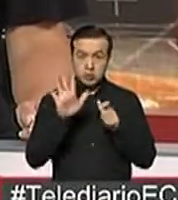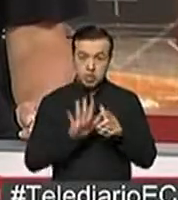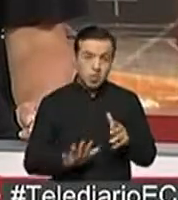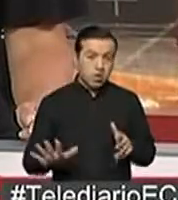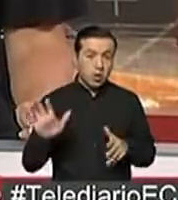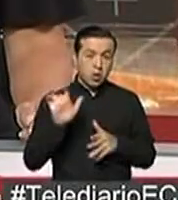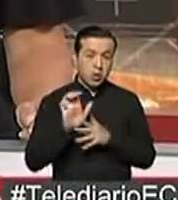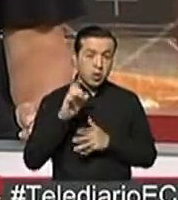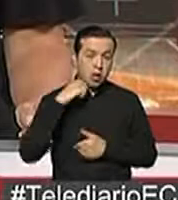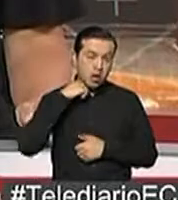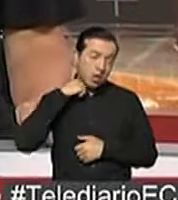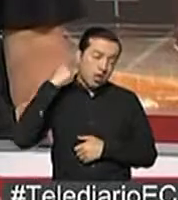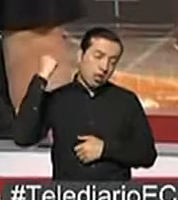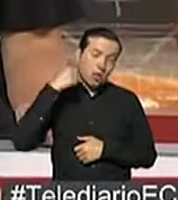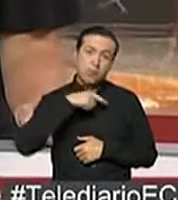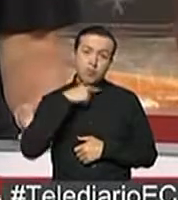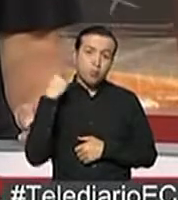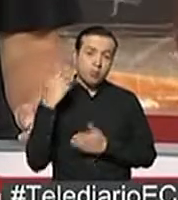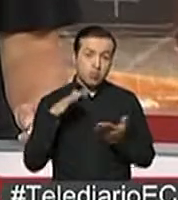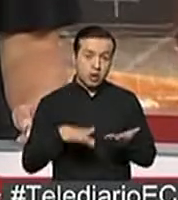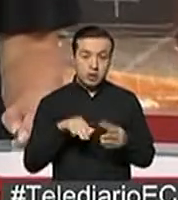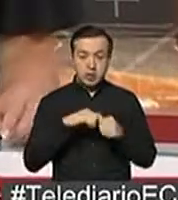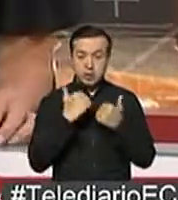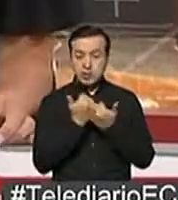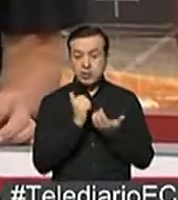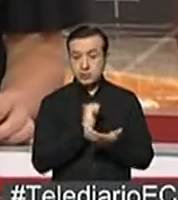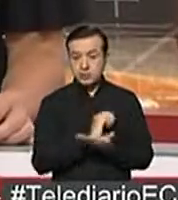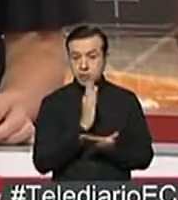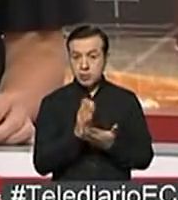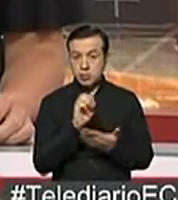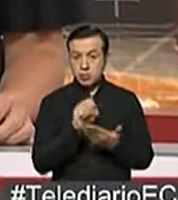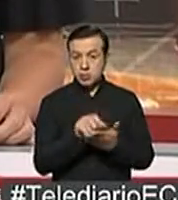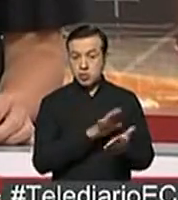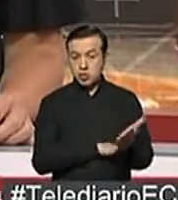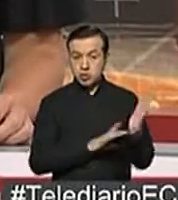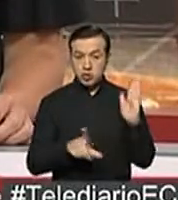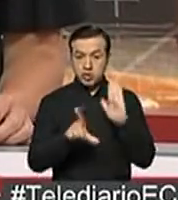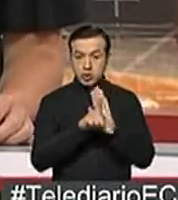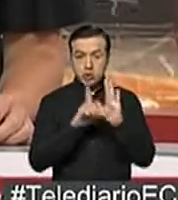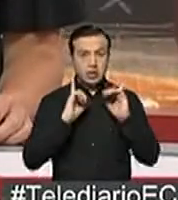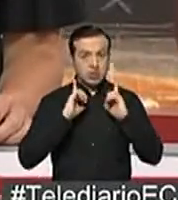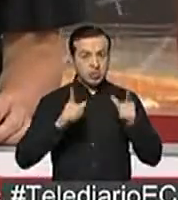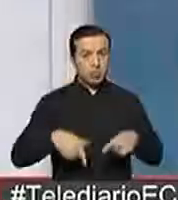Para enfrentar esta problemática, en la Asamblea Nacional se presentó el proyecto de ley Salud Mental.